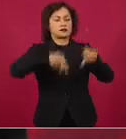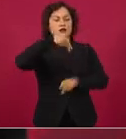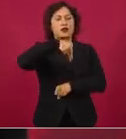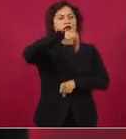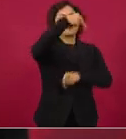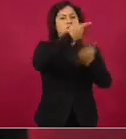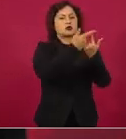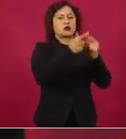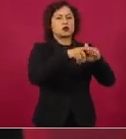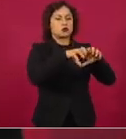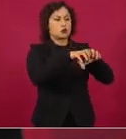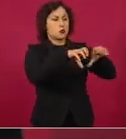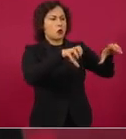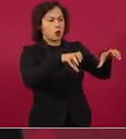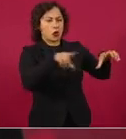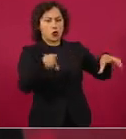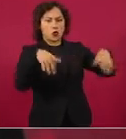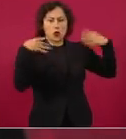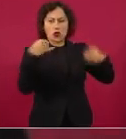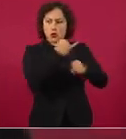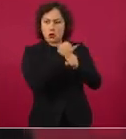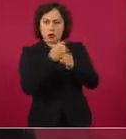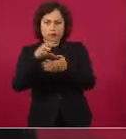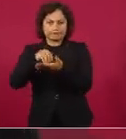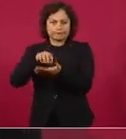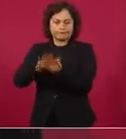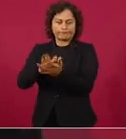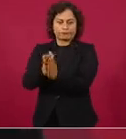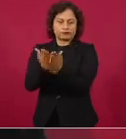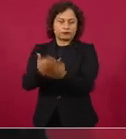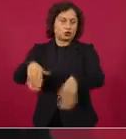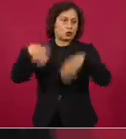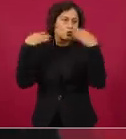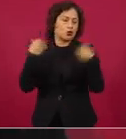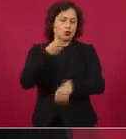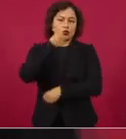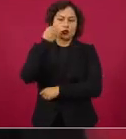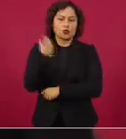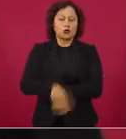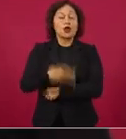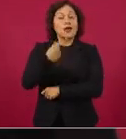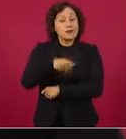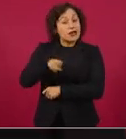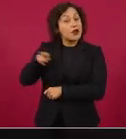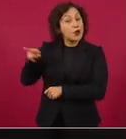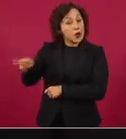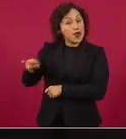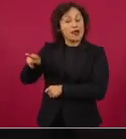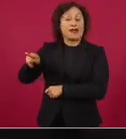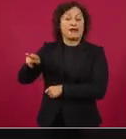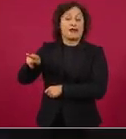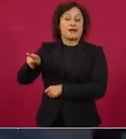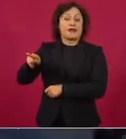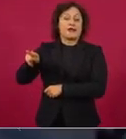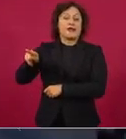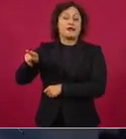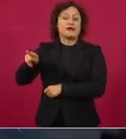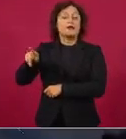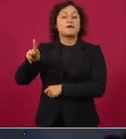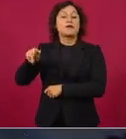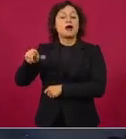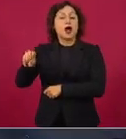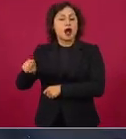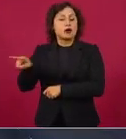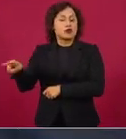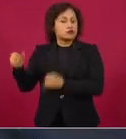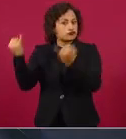libro extraordinario. Pero Paco Ignacio también. Pero le decía que aún con lo